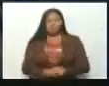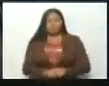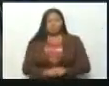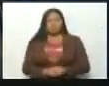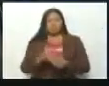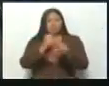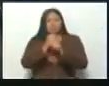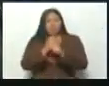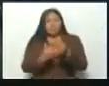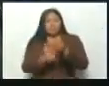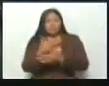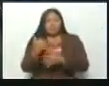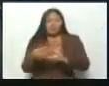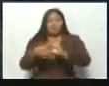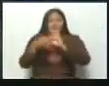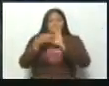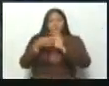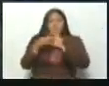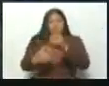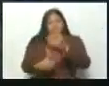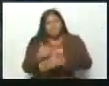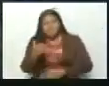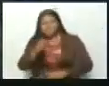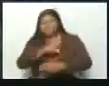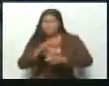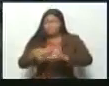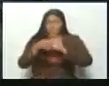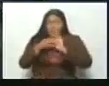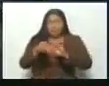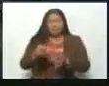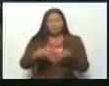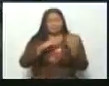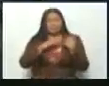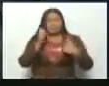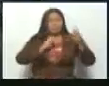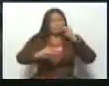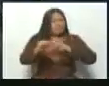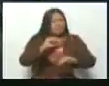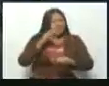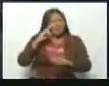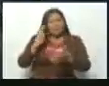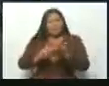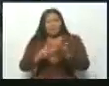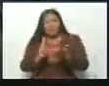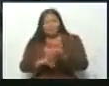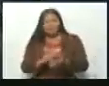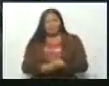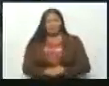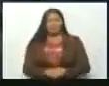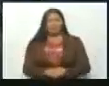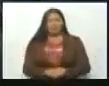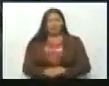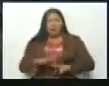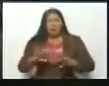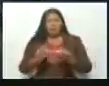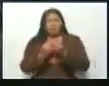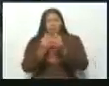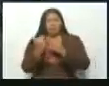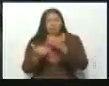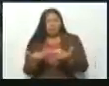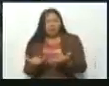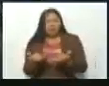equipo. Estamos más hermanados que nunca, más unidos que nunca en esta tarea de defender la verdad, en esta tarea de